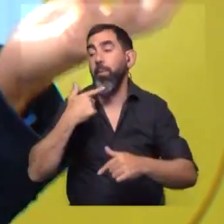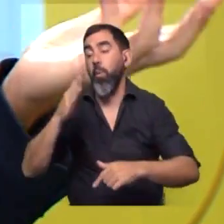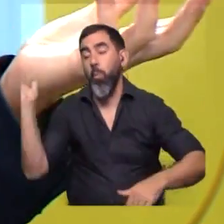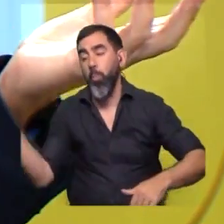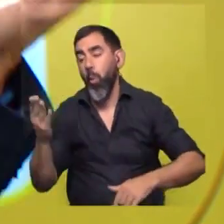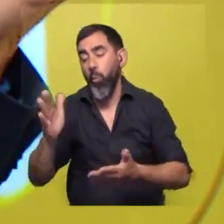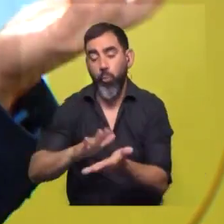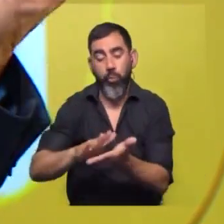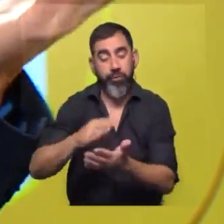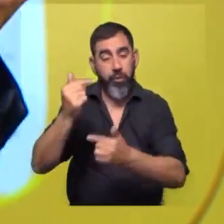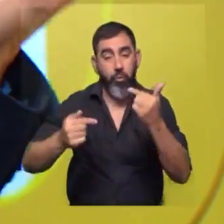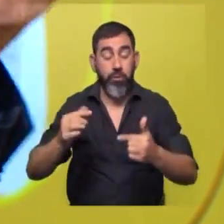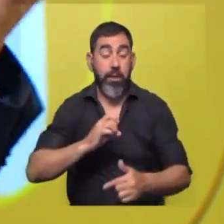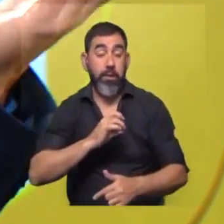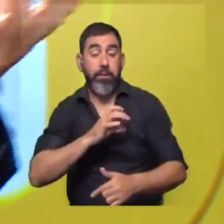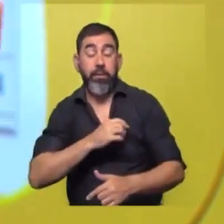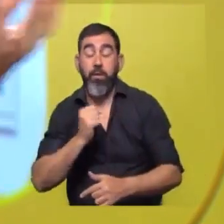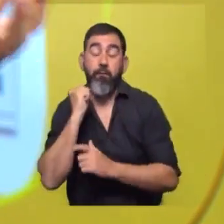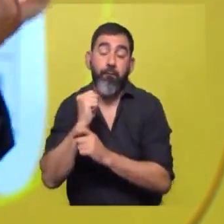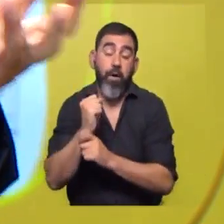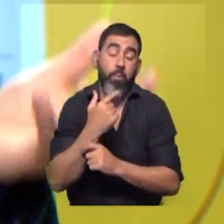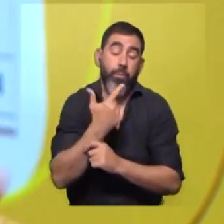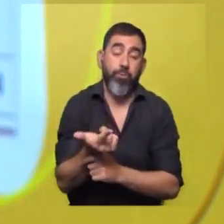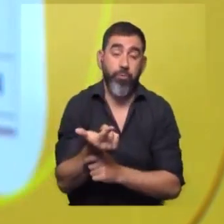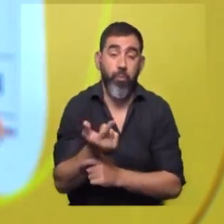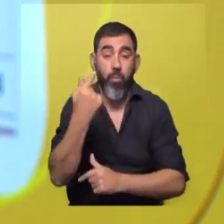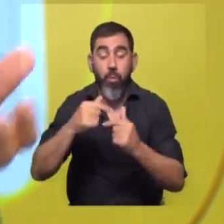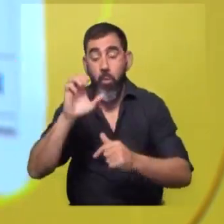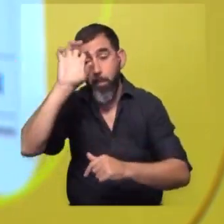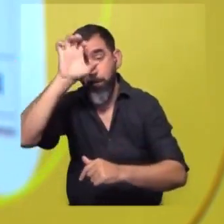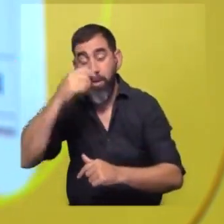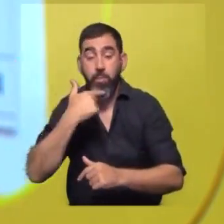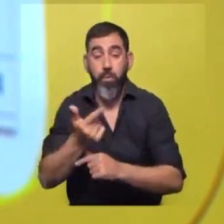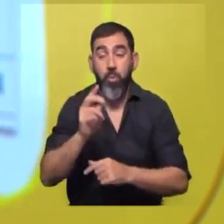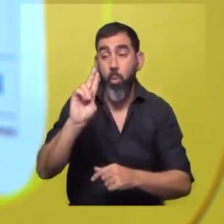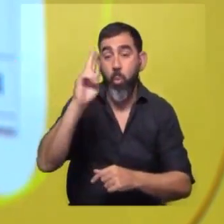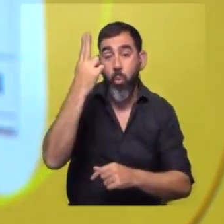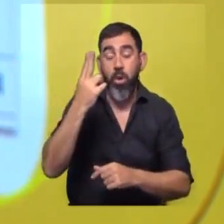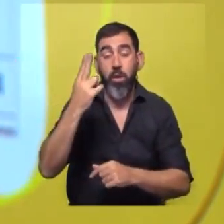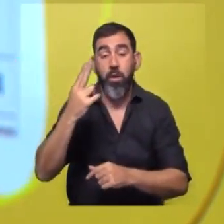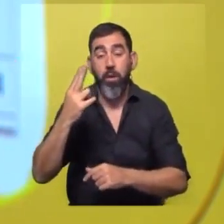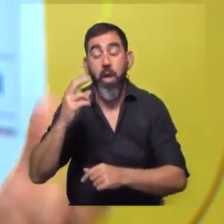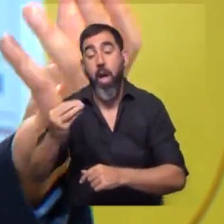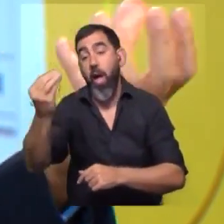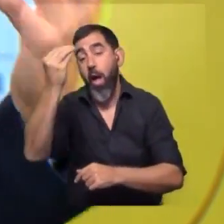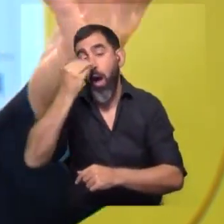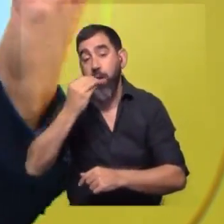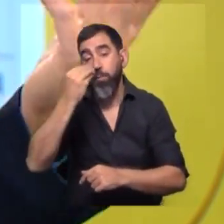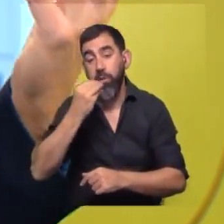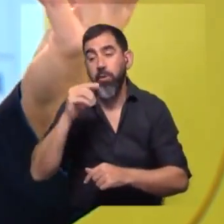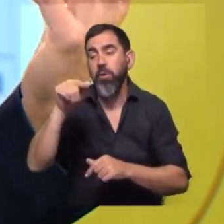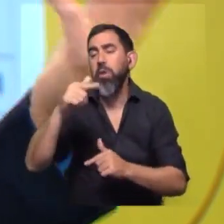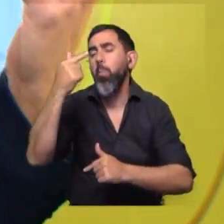algo tangible. Chile es famoso mundialmente por sus producciones mineras, por ejemplo, Uruguay por sus producciones de alimentos. Acá hablamos